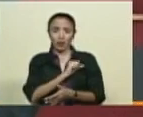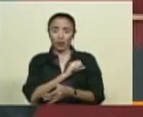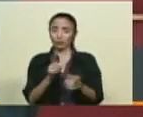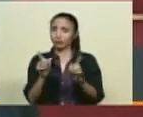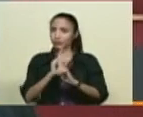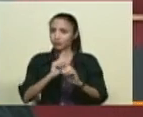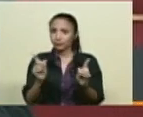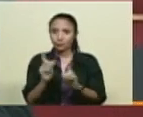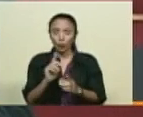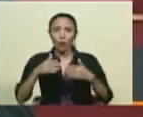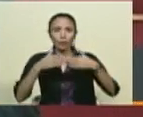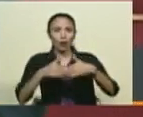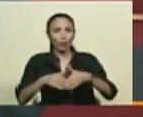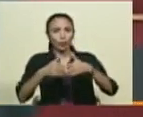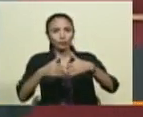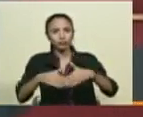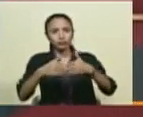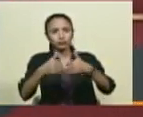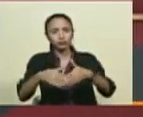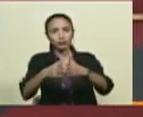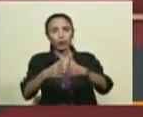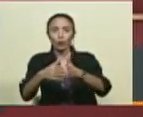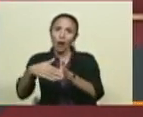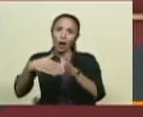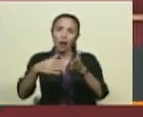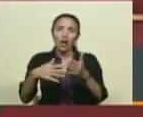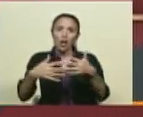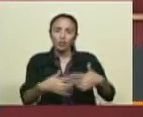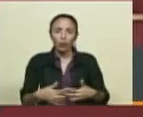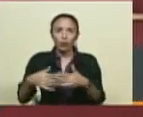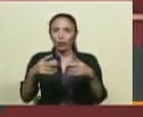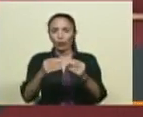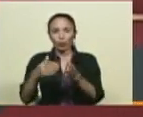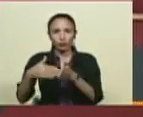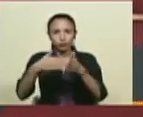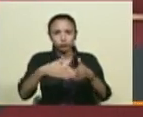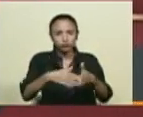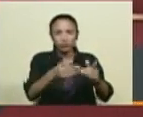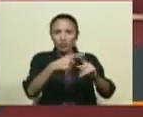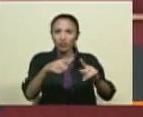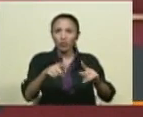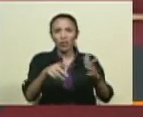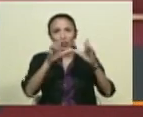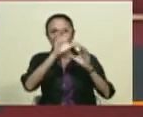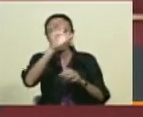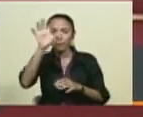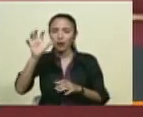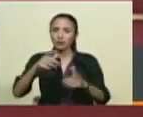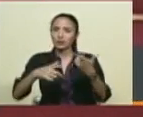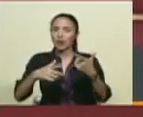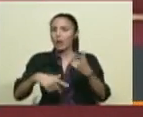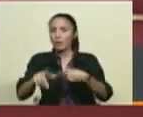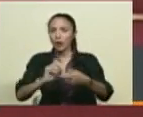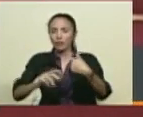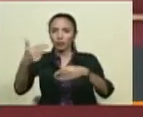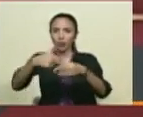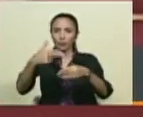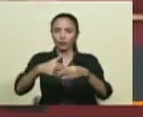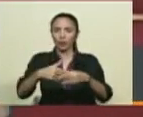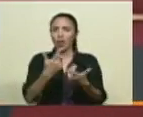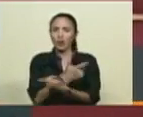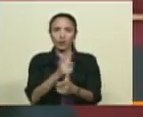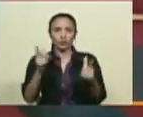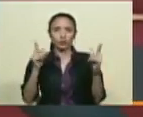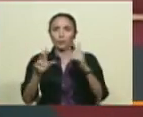barcos se irán para otros rumbos y venderemos nuestro petróleo. Venezuela es un país libre, soberano, y nadie lo amenaza, nadie lo va a